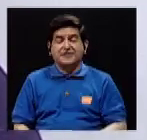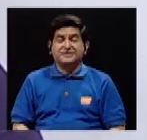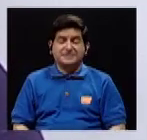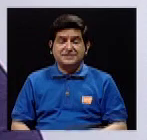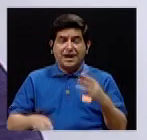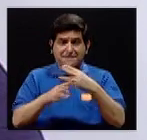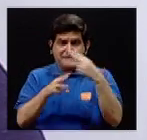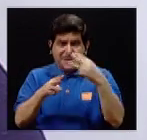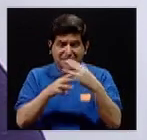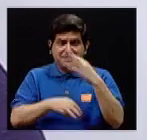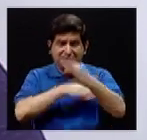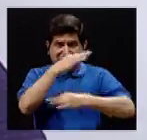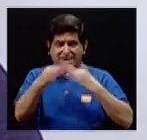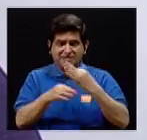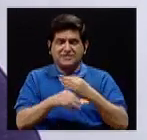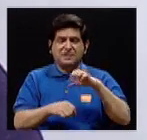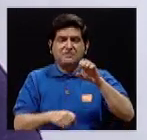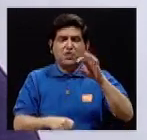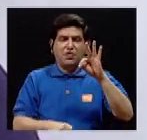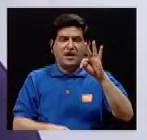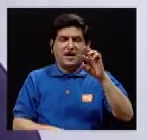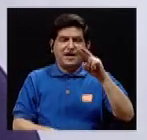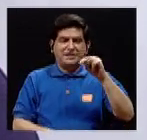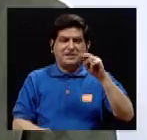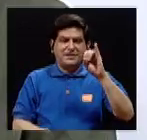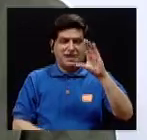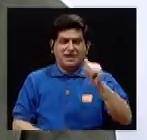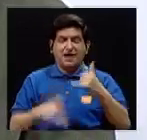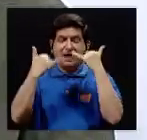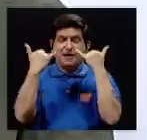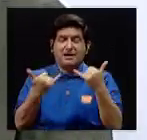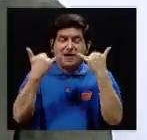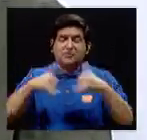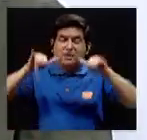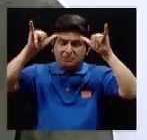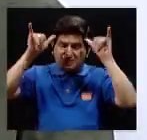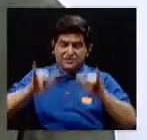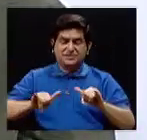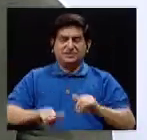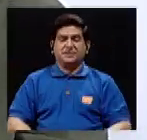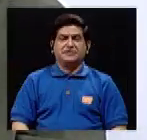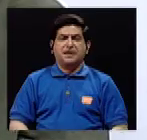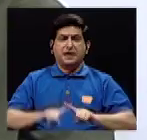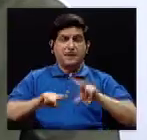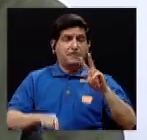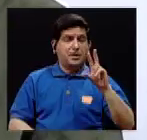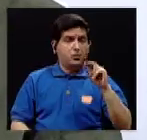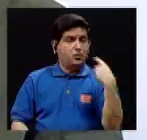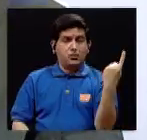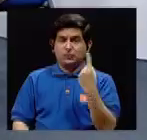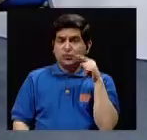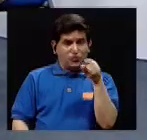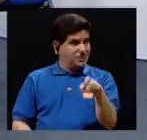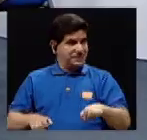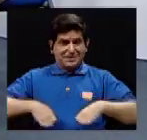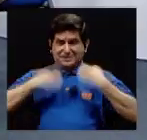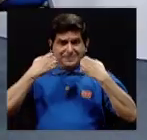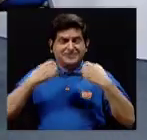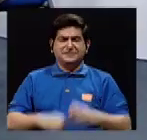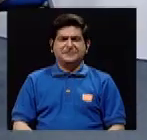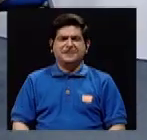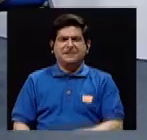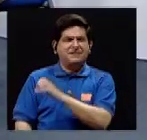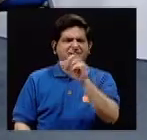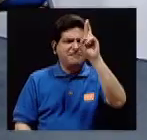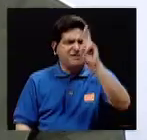étnicas que que imperaron y que son las que tenemos en este moment actualmente pero que no son las únicas Sí en Costa